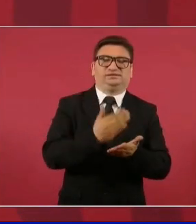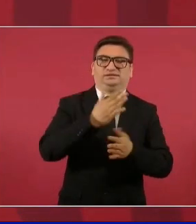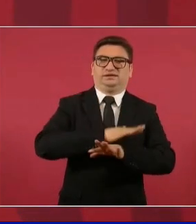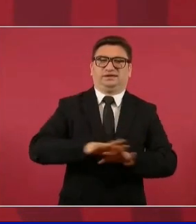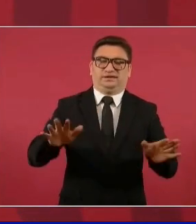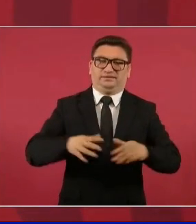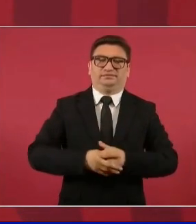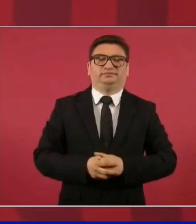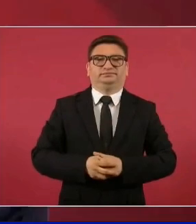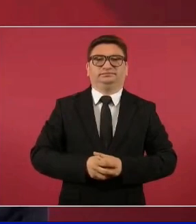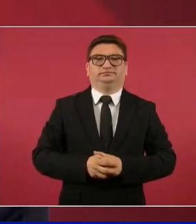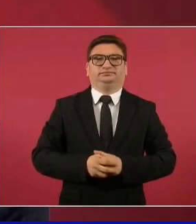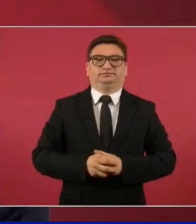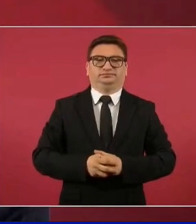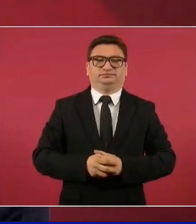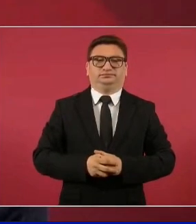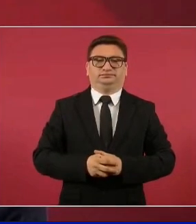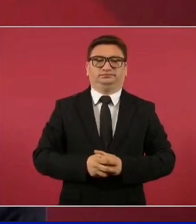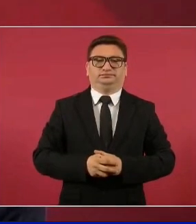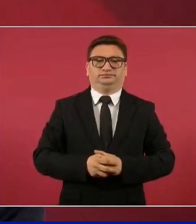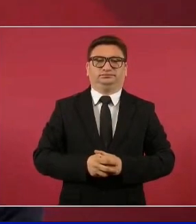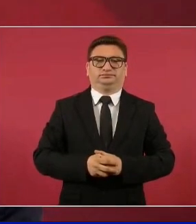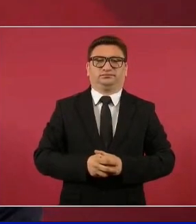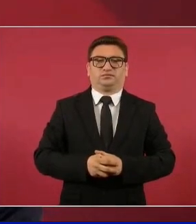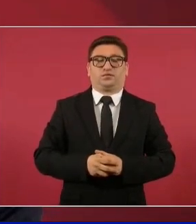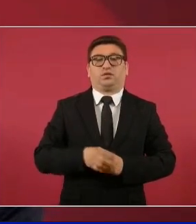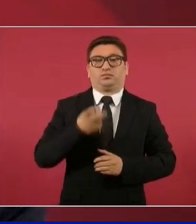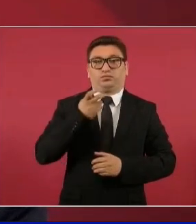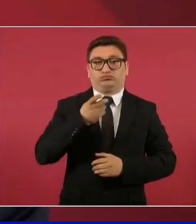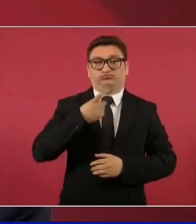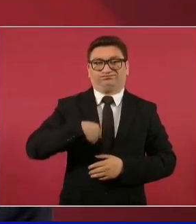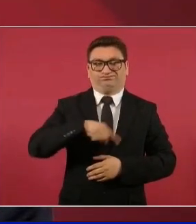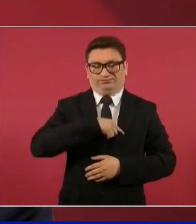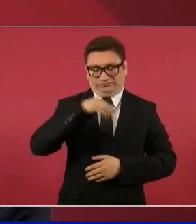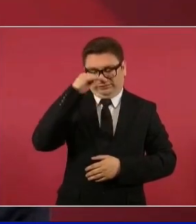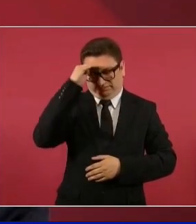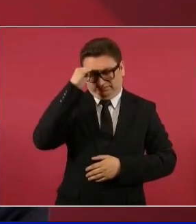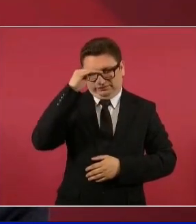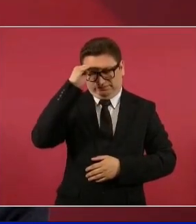teníamos que pensar